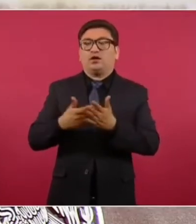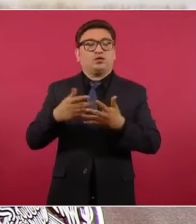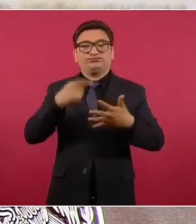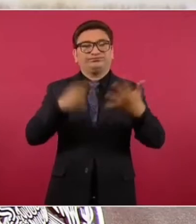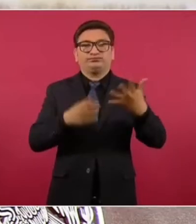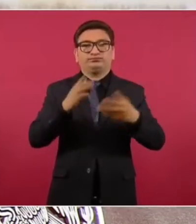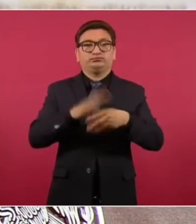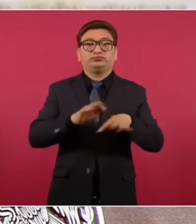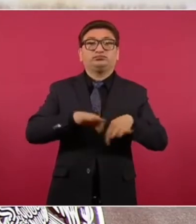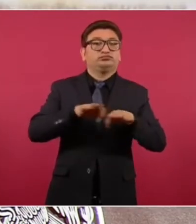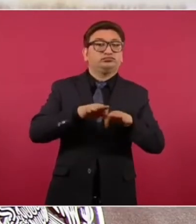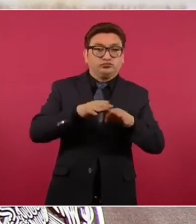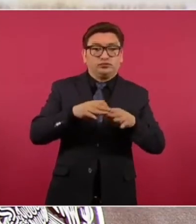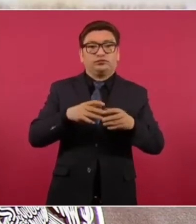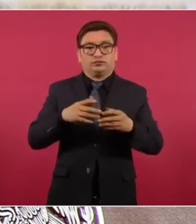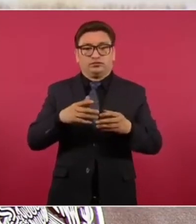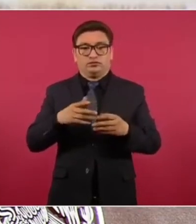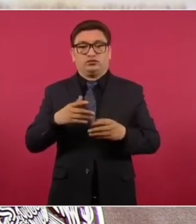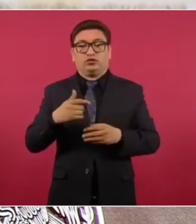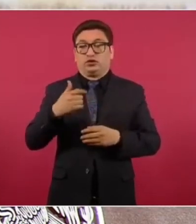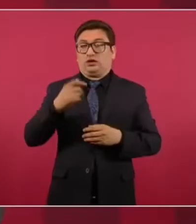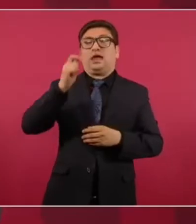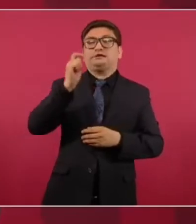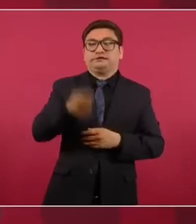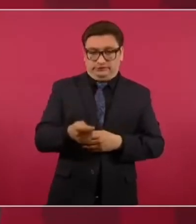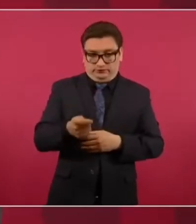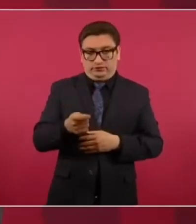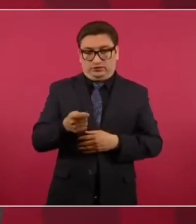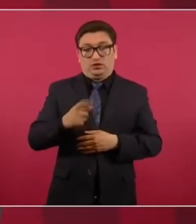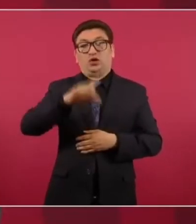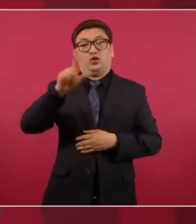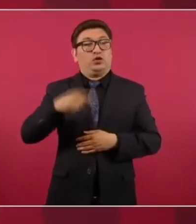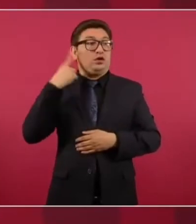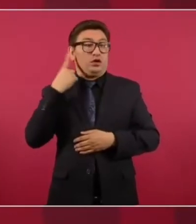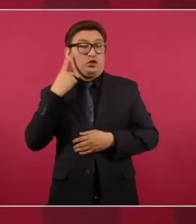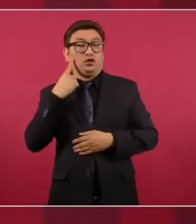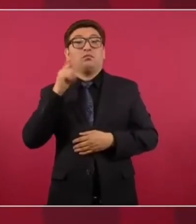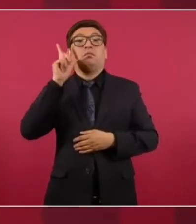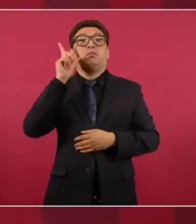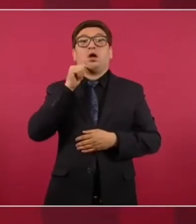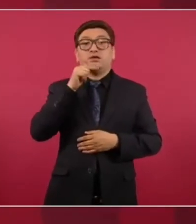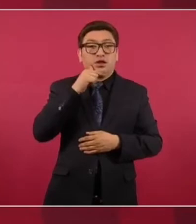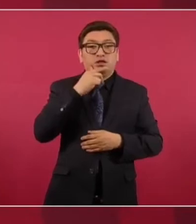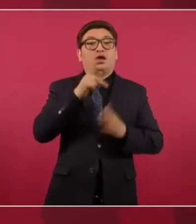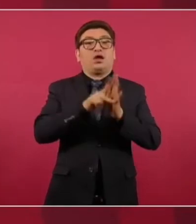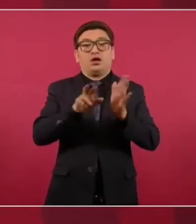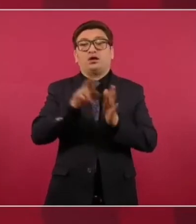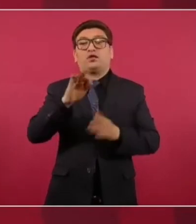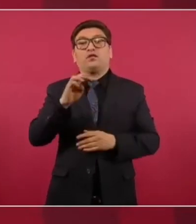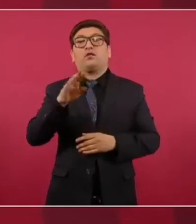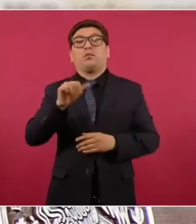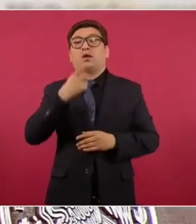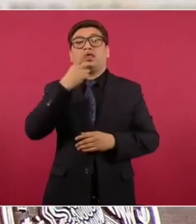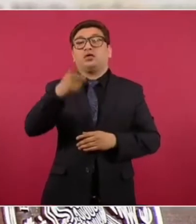priorizar. No quiere decir, porque si no, pues, mañana va a salir en el Reforma que no me